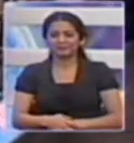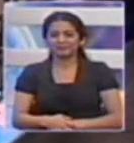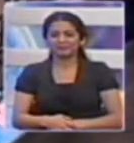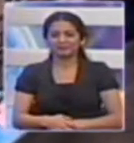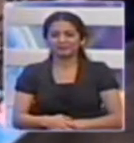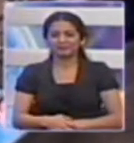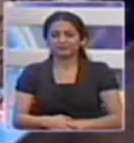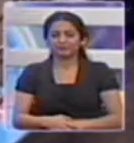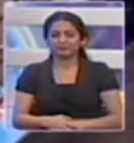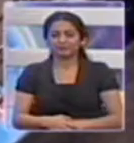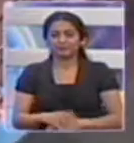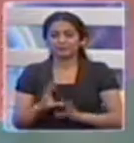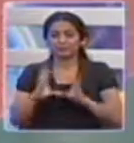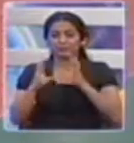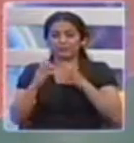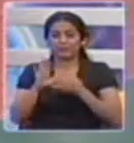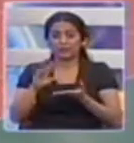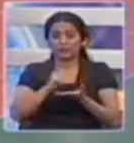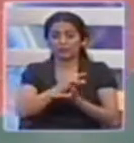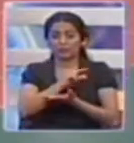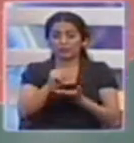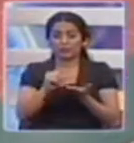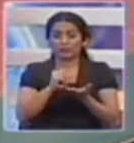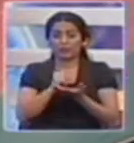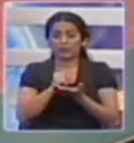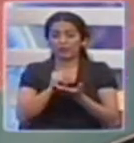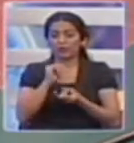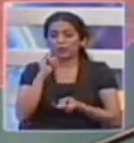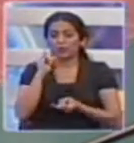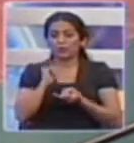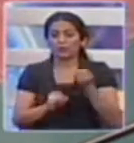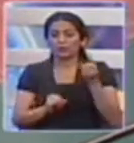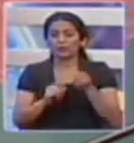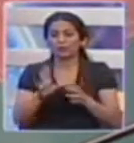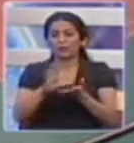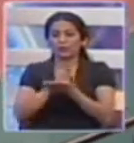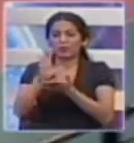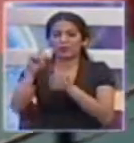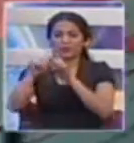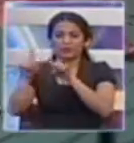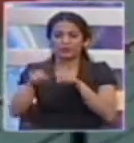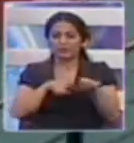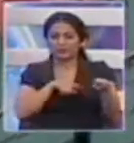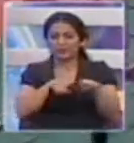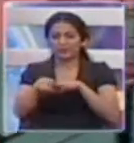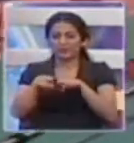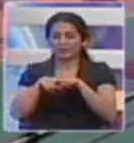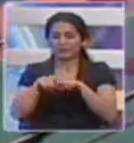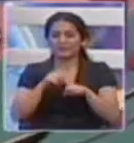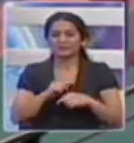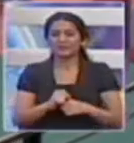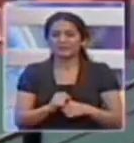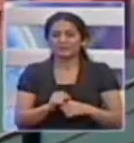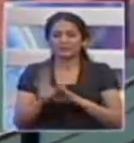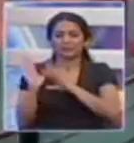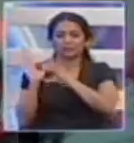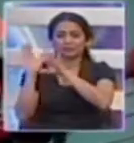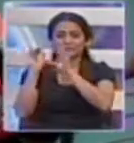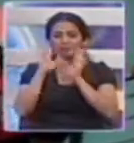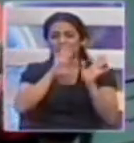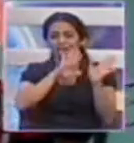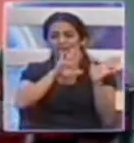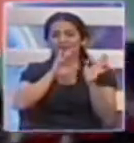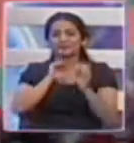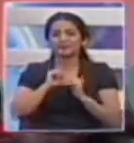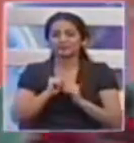En el Coliseo de Fede Guayas se realizó la final del Intercolegial Nacional de Voleibol categoría inferior. El Colegio Ángela Aspiazu de Guayas